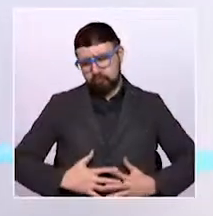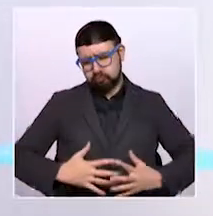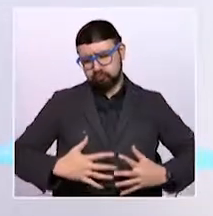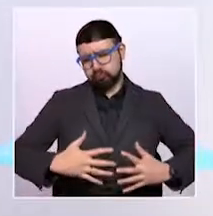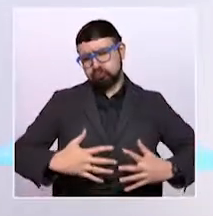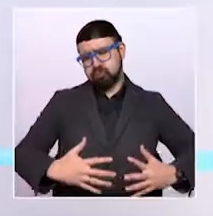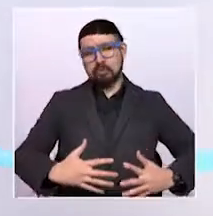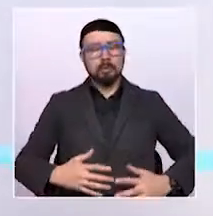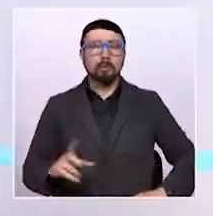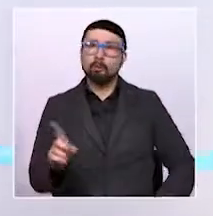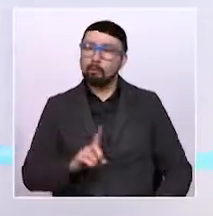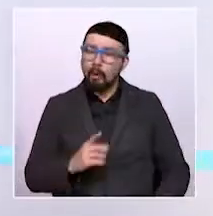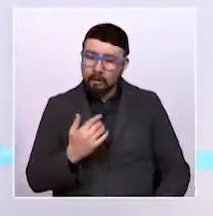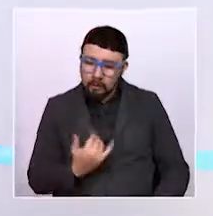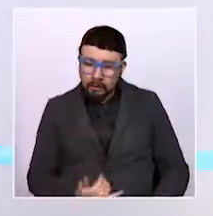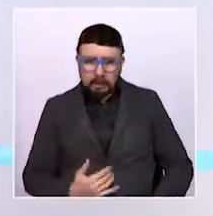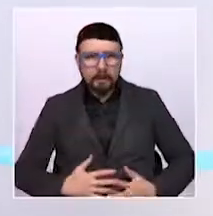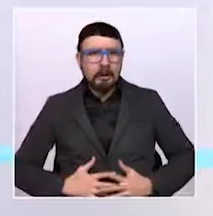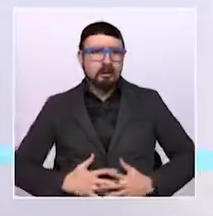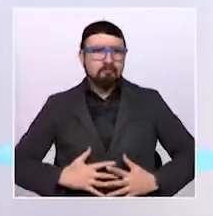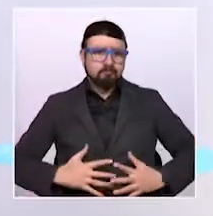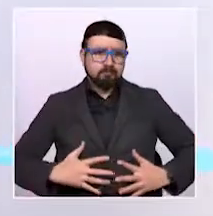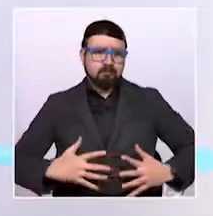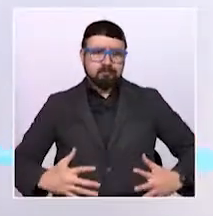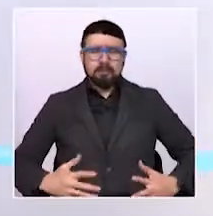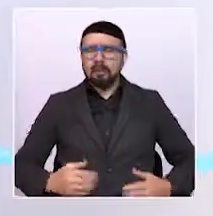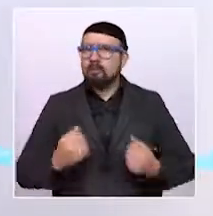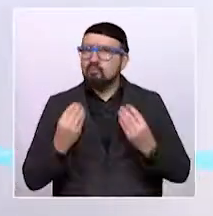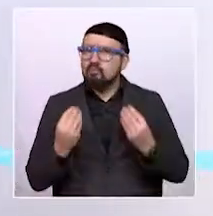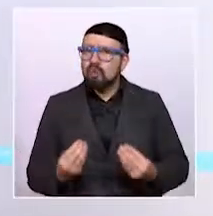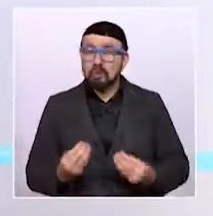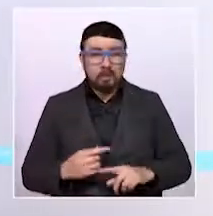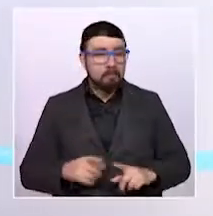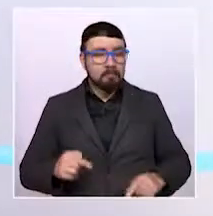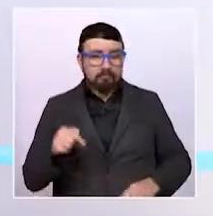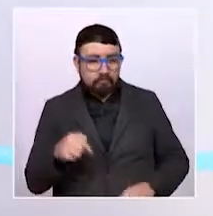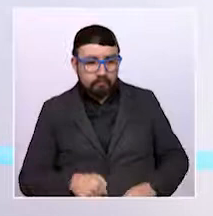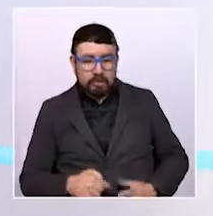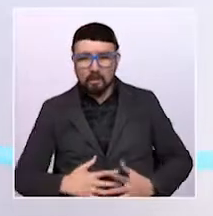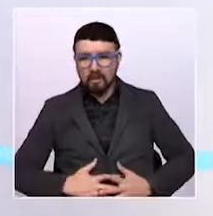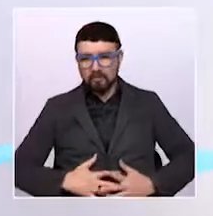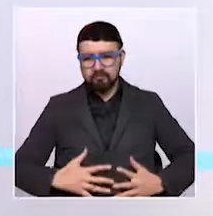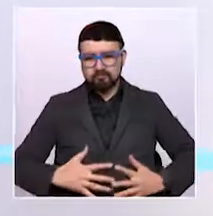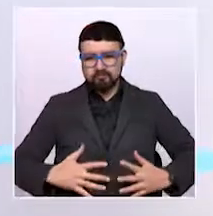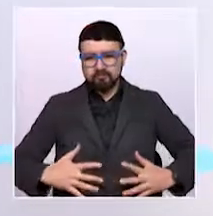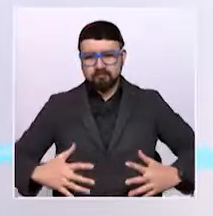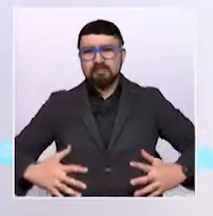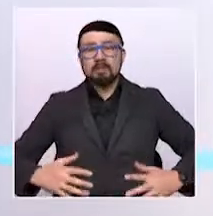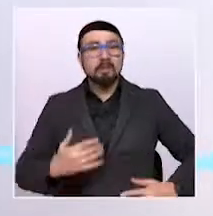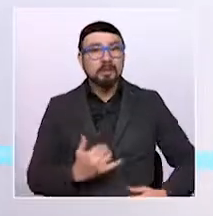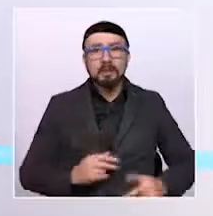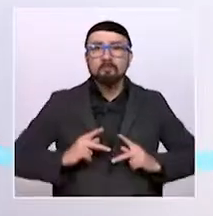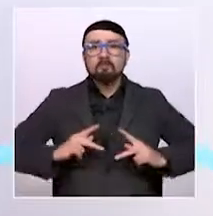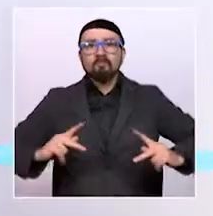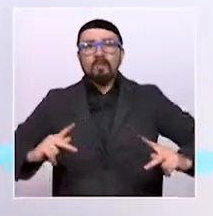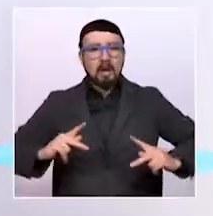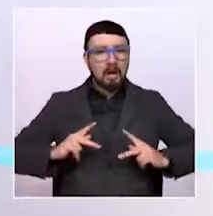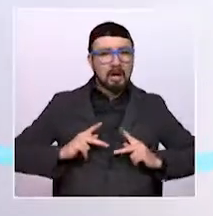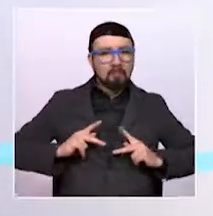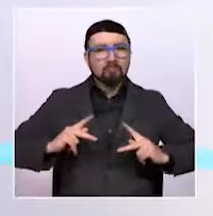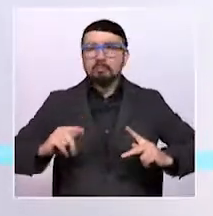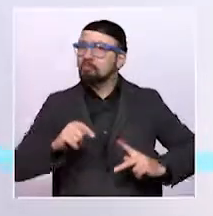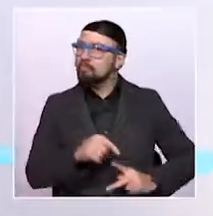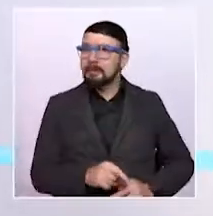son bebés muy grandes pero son bebés muy subdesarrollados y sus pulmones no responden igual al nacimiento